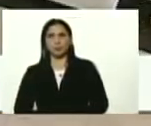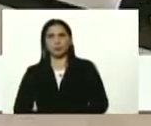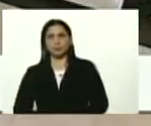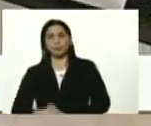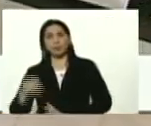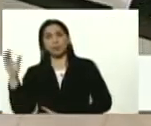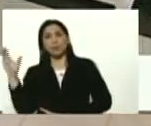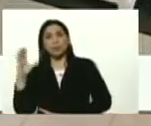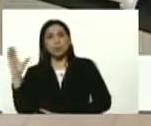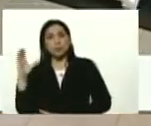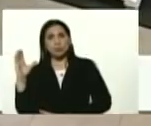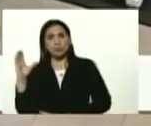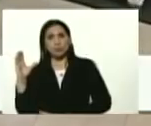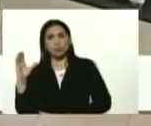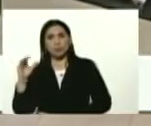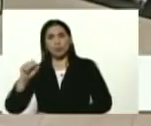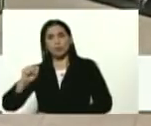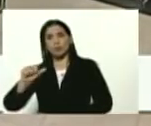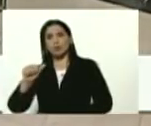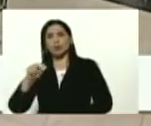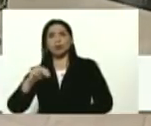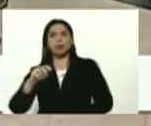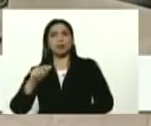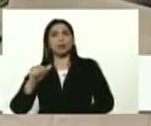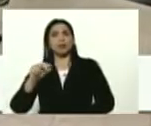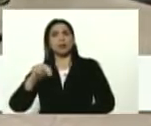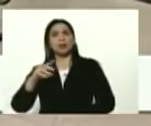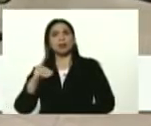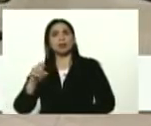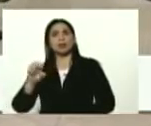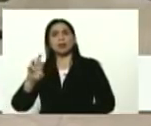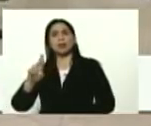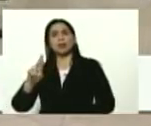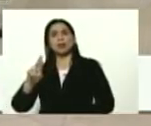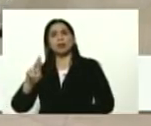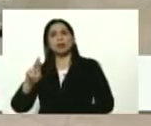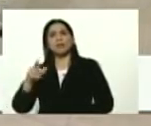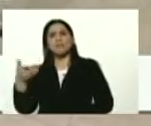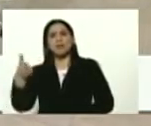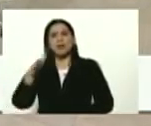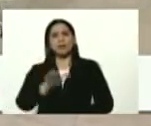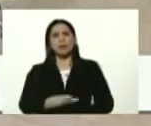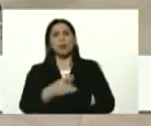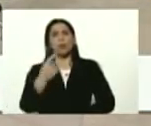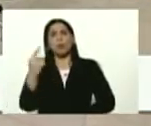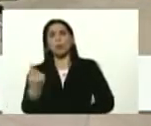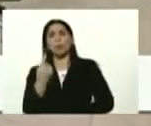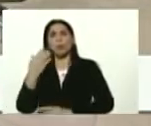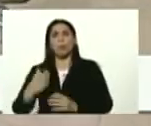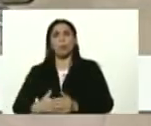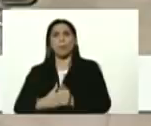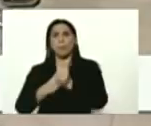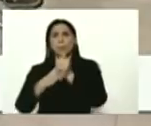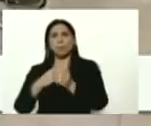¡Colombia! Santander cometió parricidio, mató a uno de los padres fundadores de la patria.